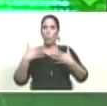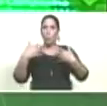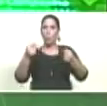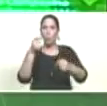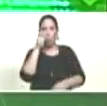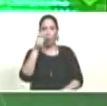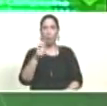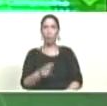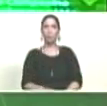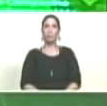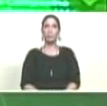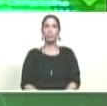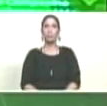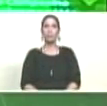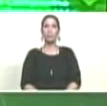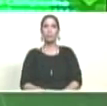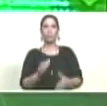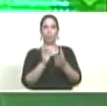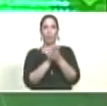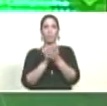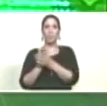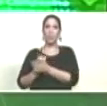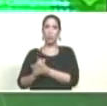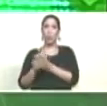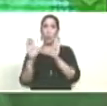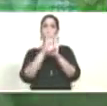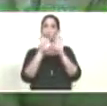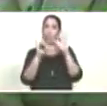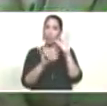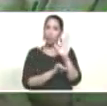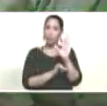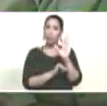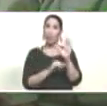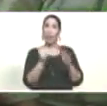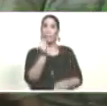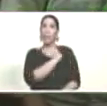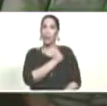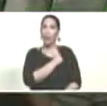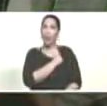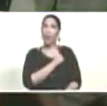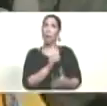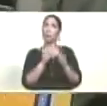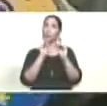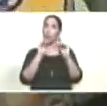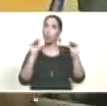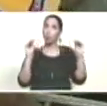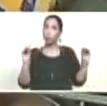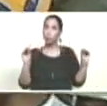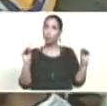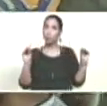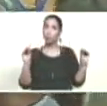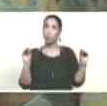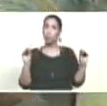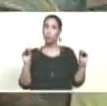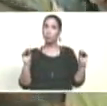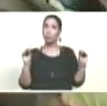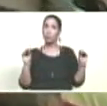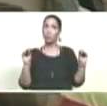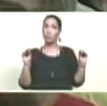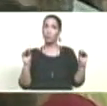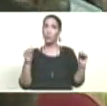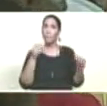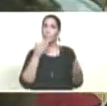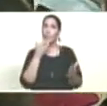pido, compañeros, compañeritos constituyentes, compañeritas y camaradas, camaradas y camaraditas, ahí es donde yo